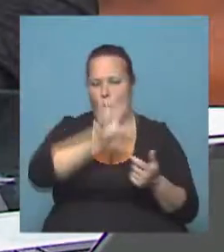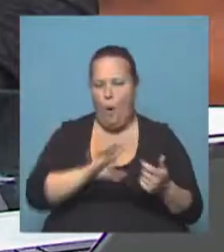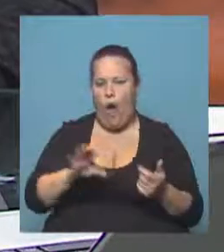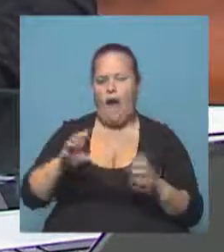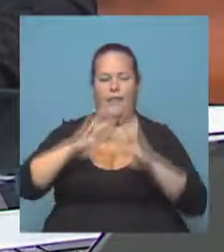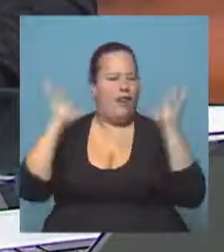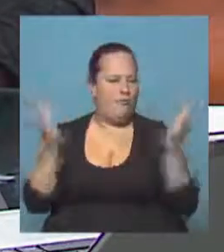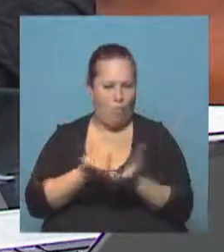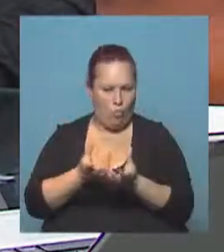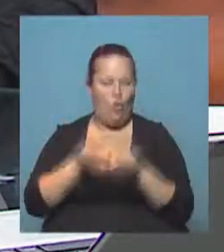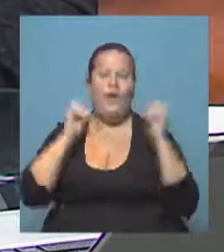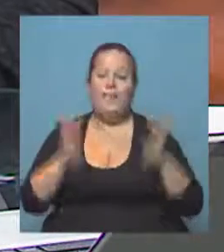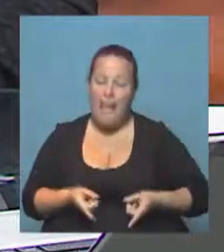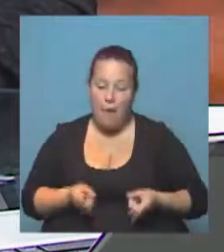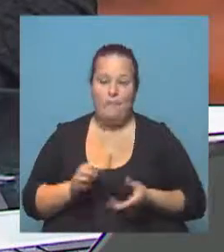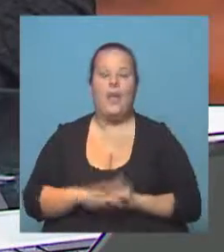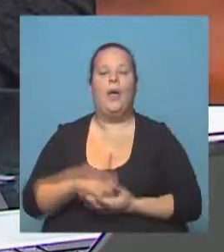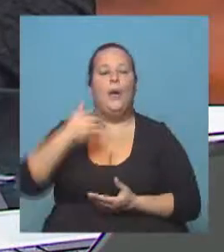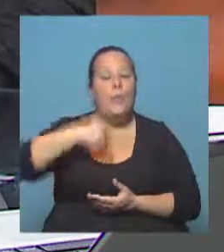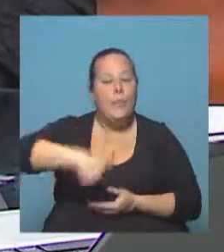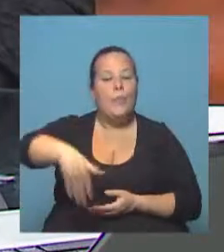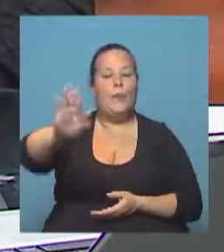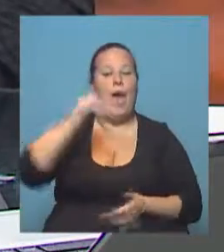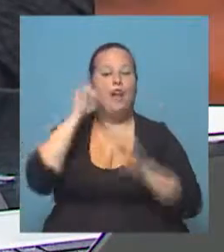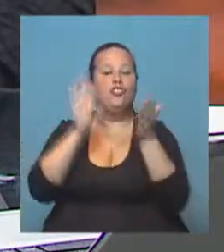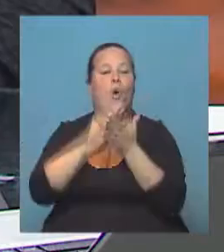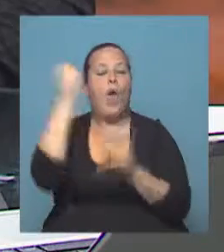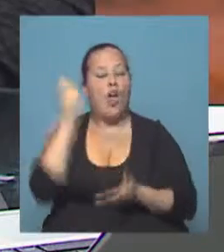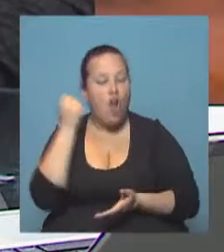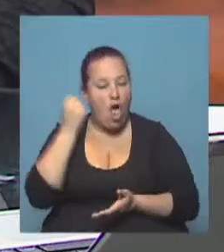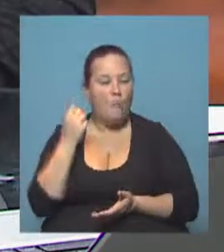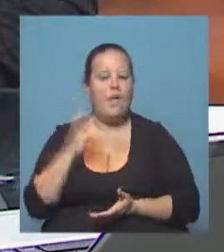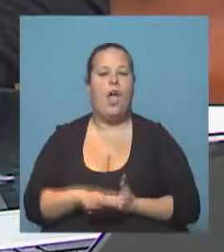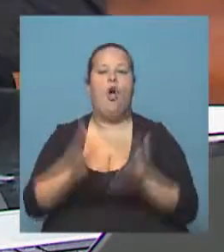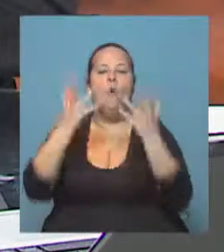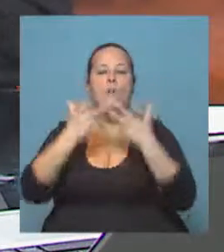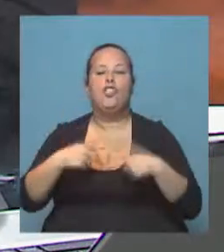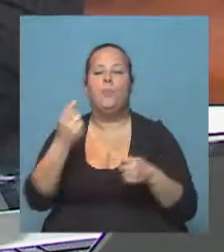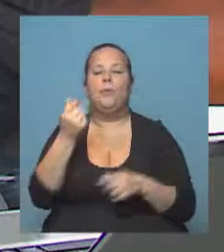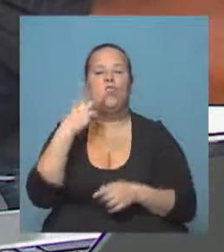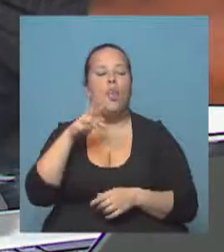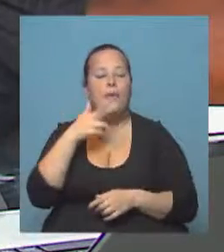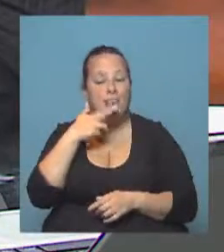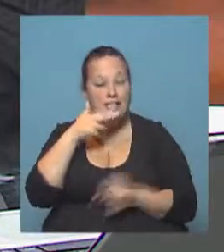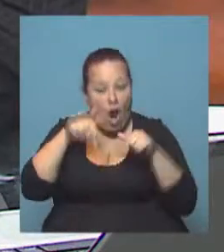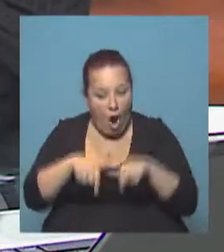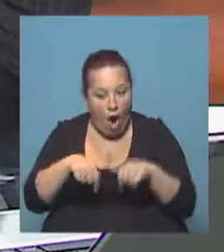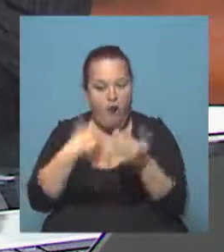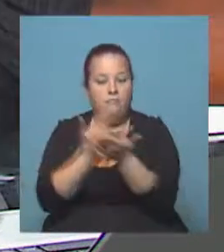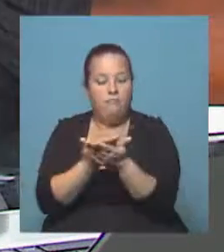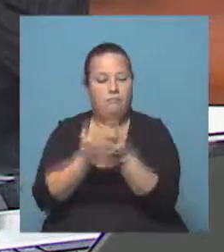del planeta. Y además se viene también, para hablar de economía, el proyecto de presupuesto 2017 que hoy